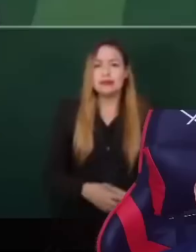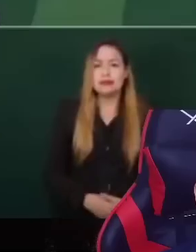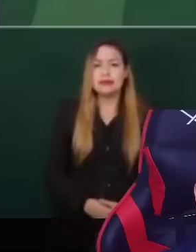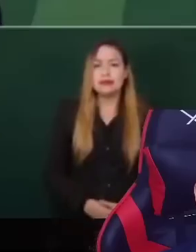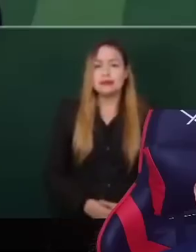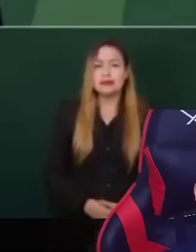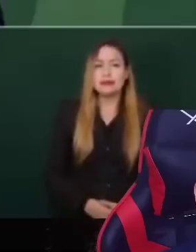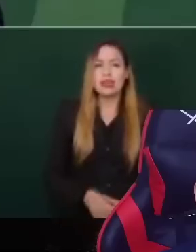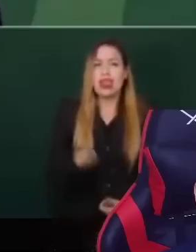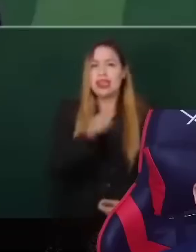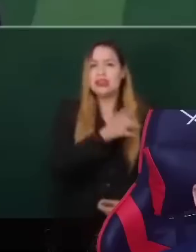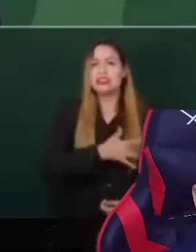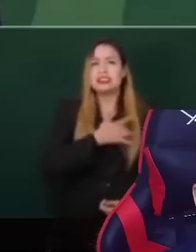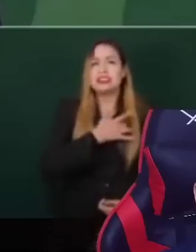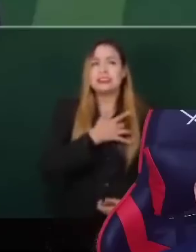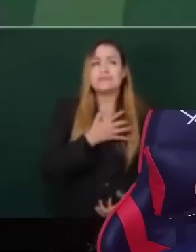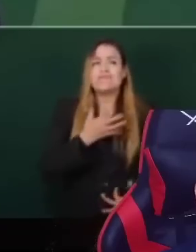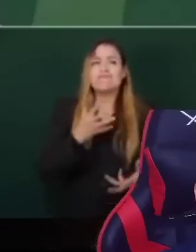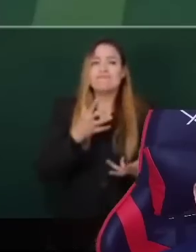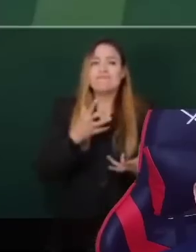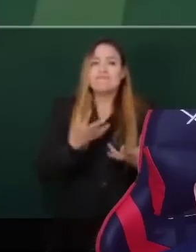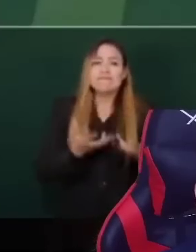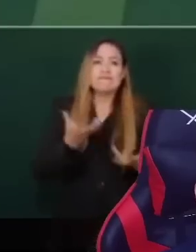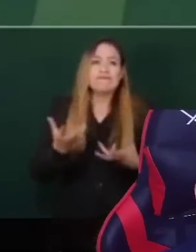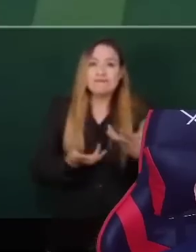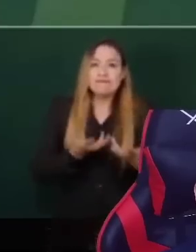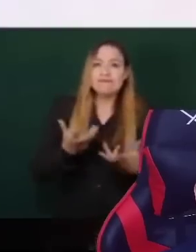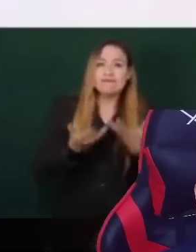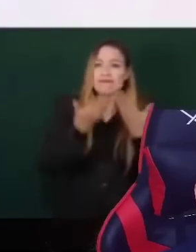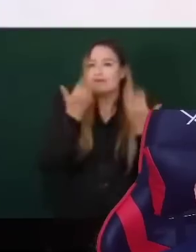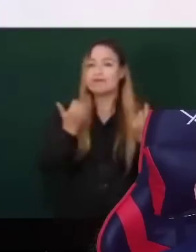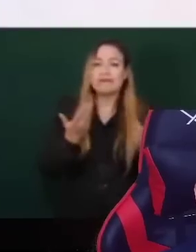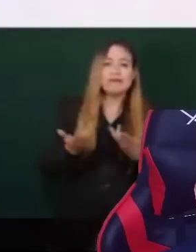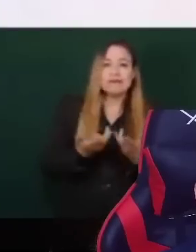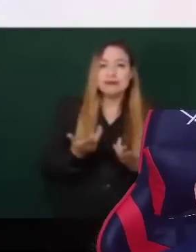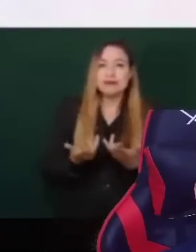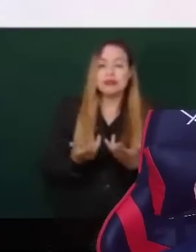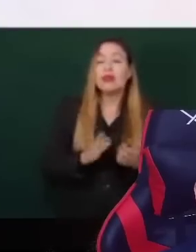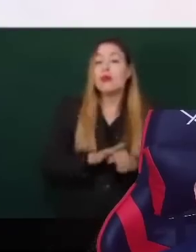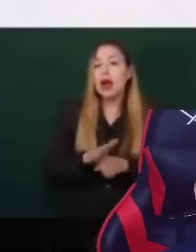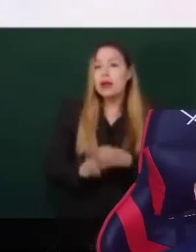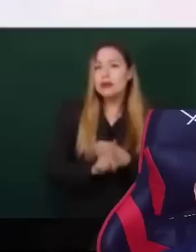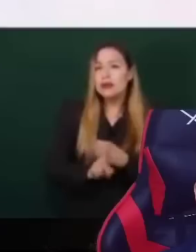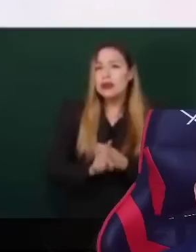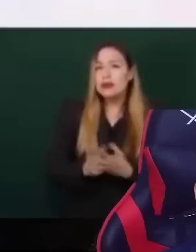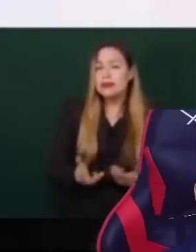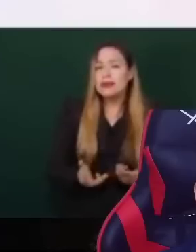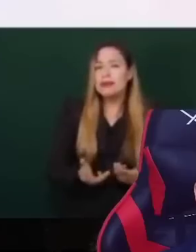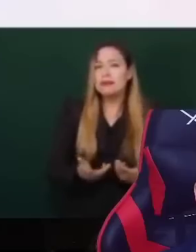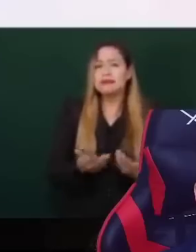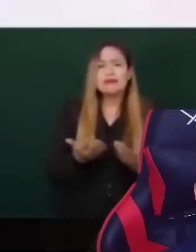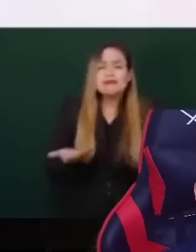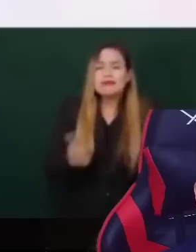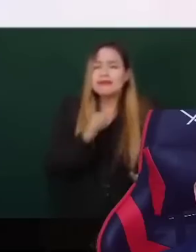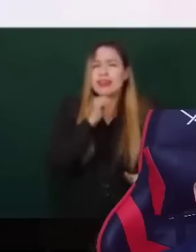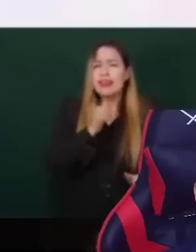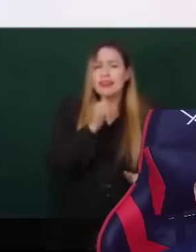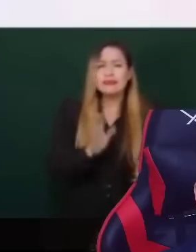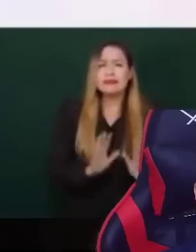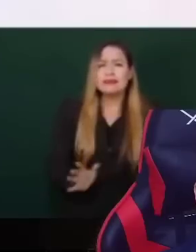están ofuscados, ¿no? Pero ¿qué problema puede haber? Nada, al contrario.